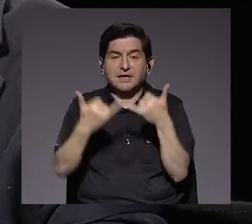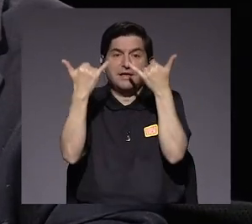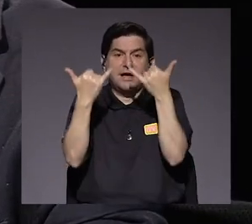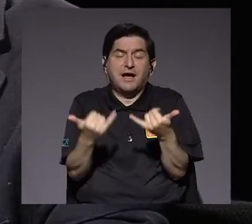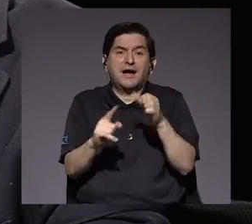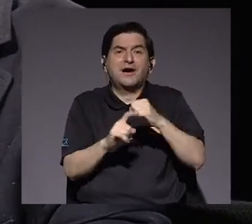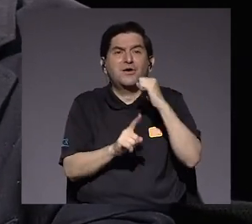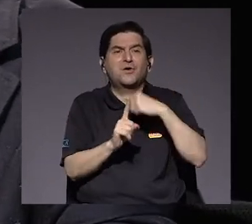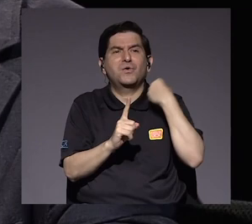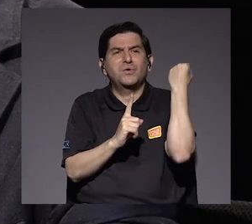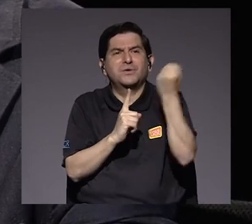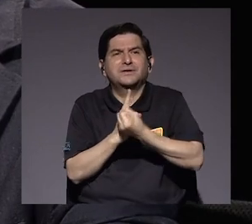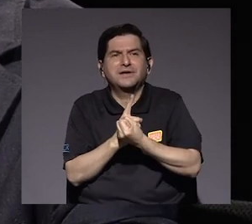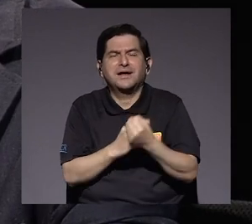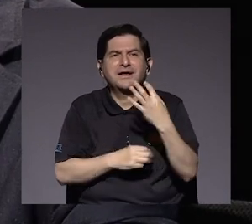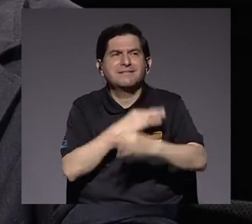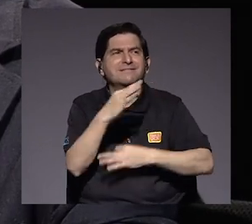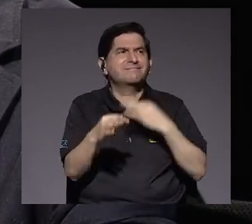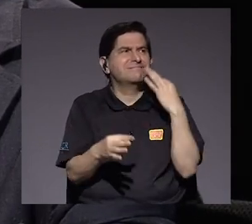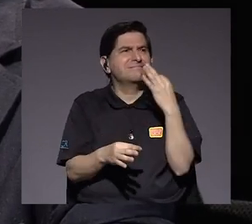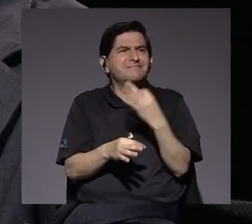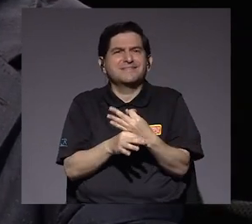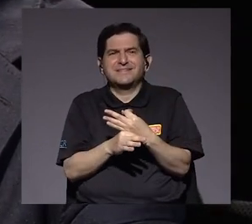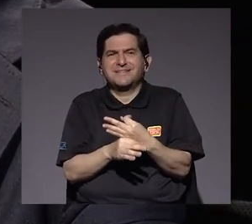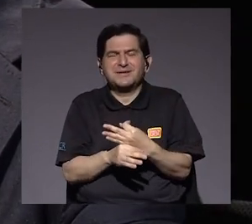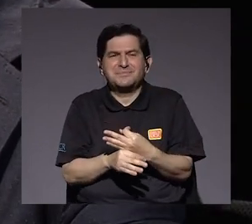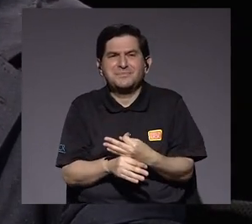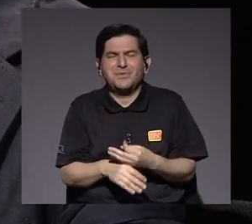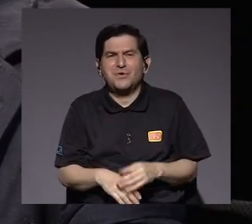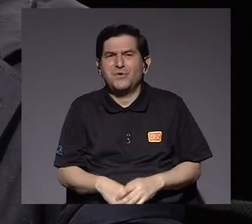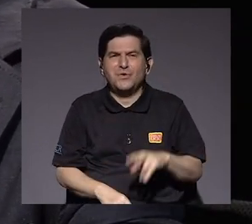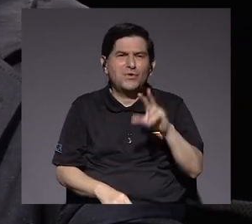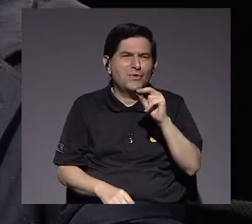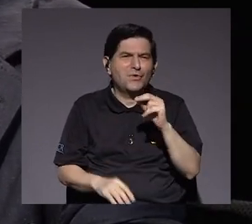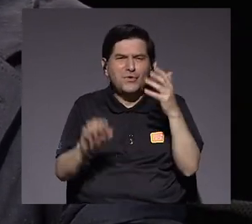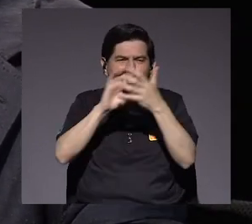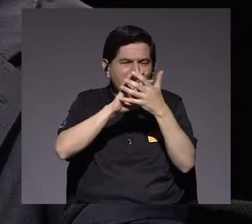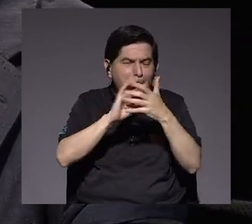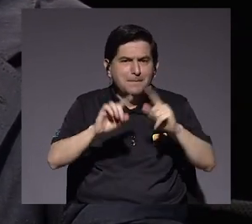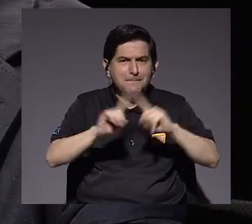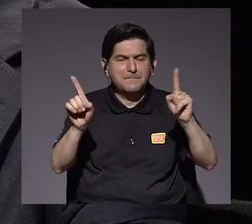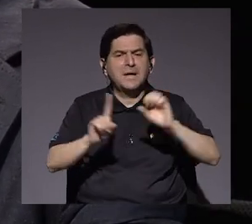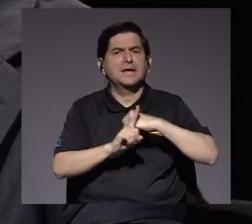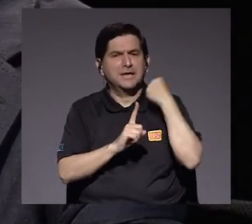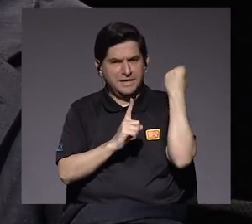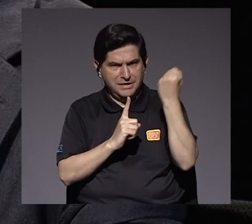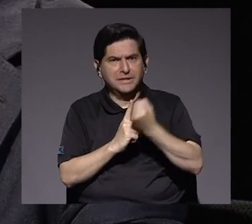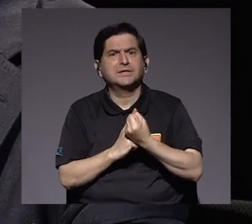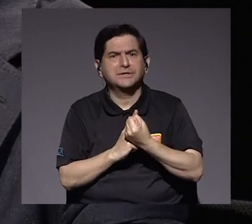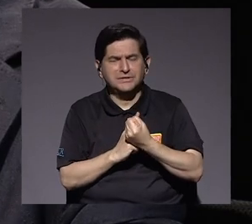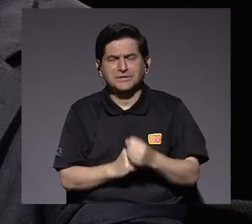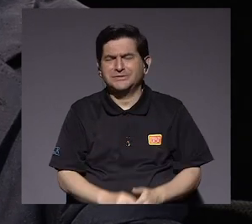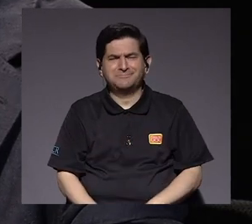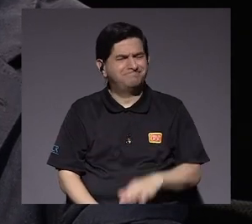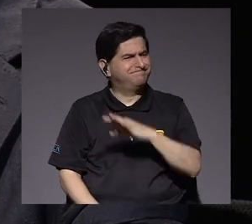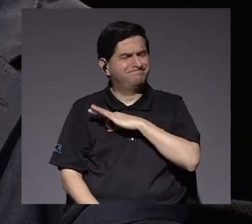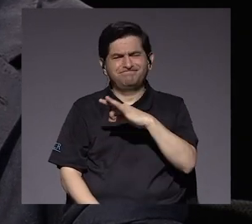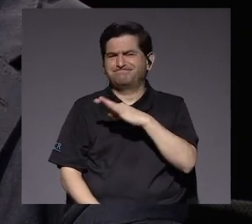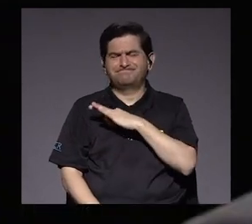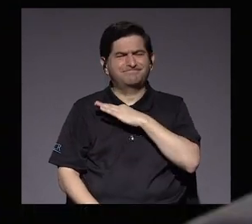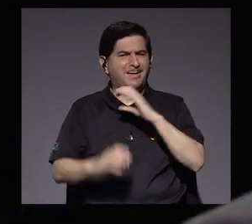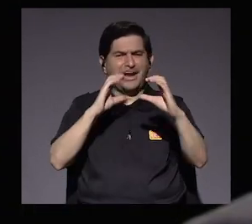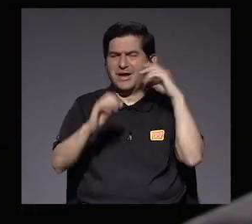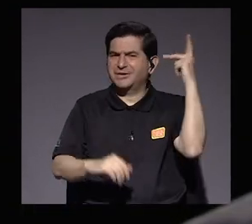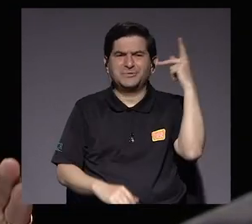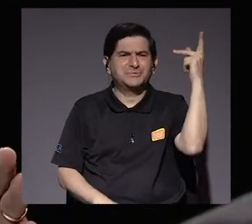digamos, en una especie de, te diría, sin llegar al caos, digamos, de una situación bastante desfavorable desde el punto de vista de